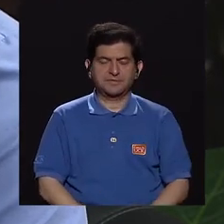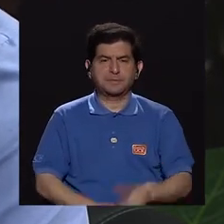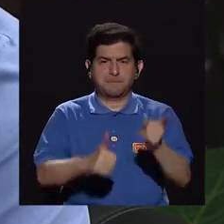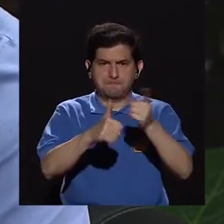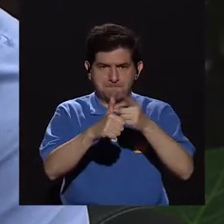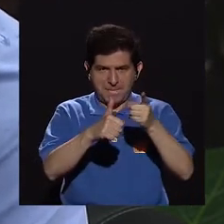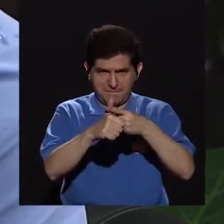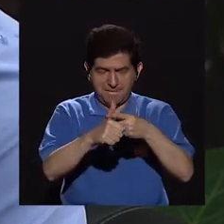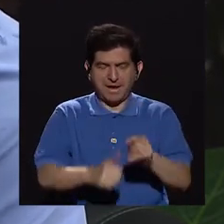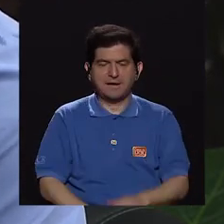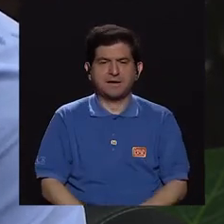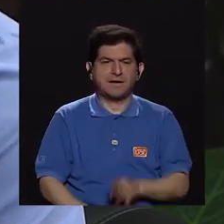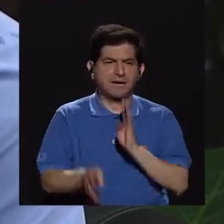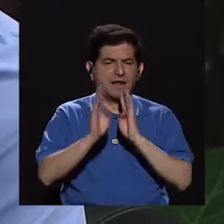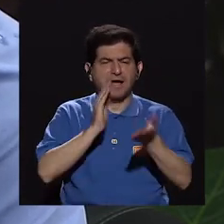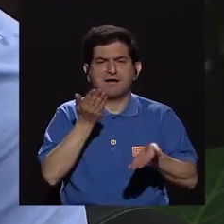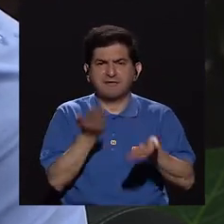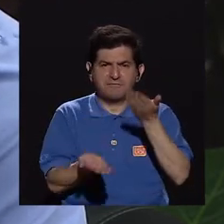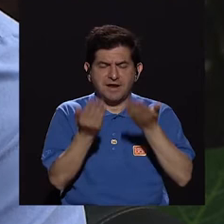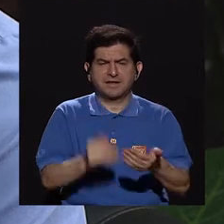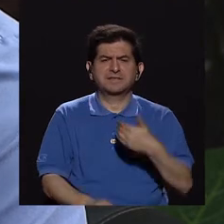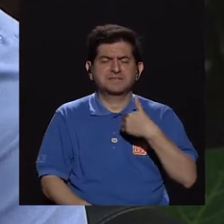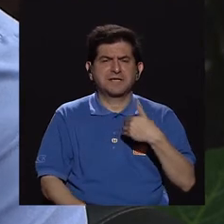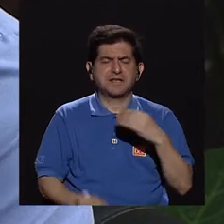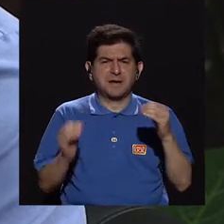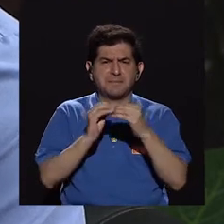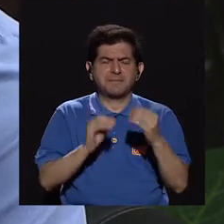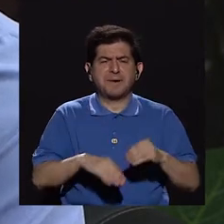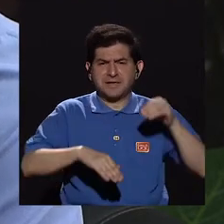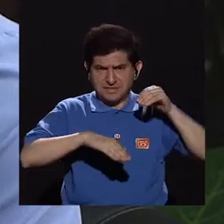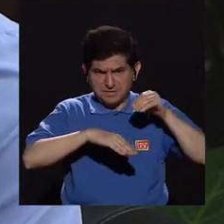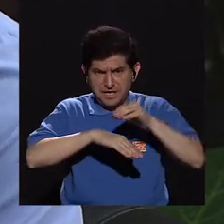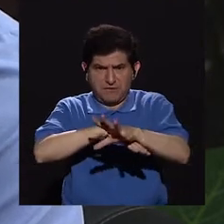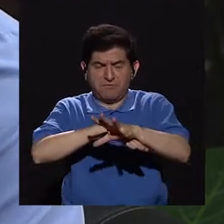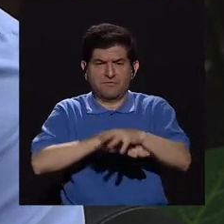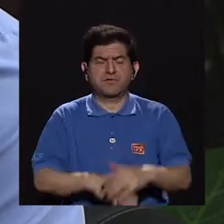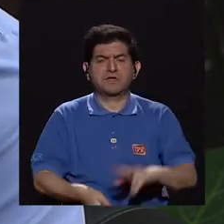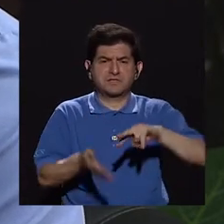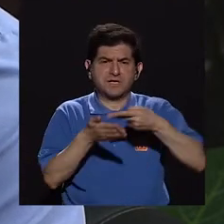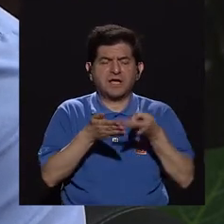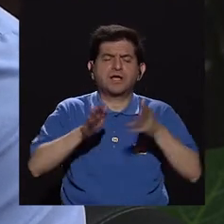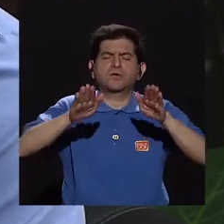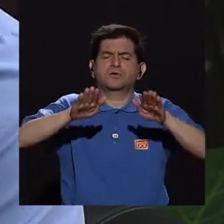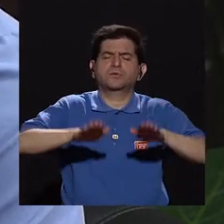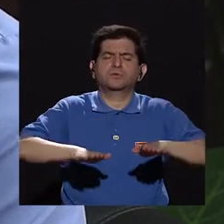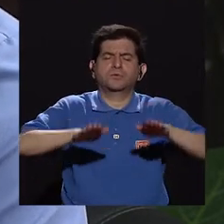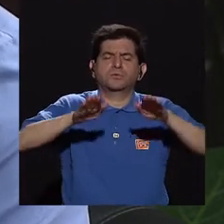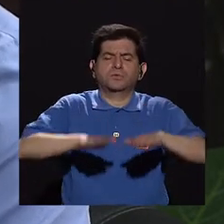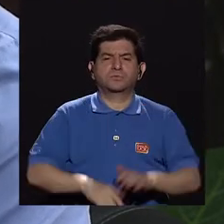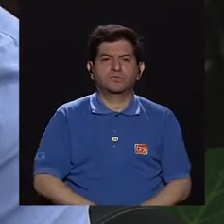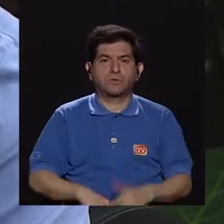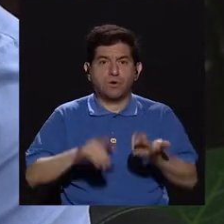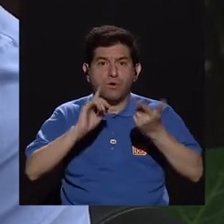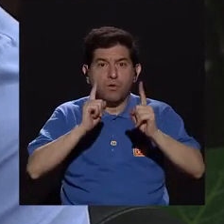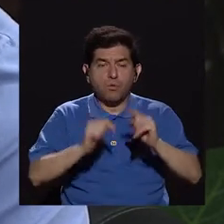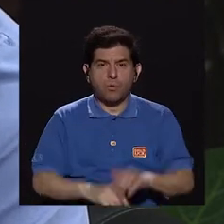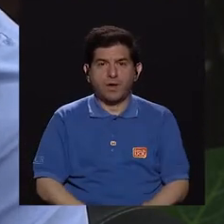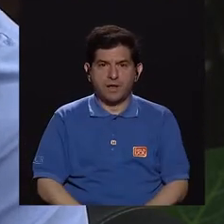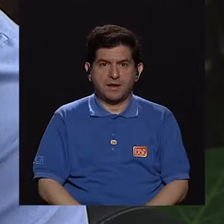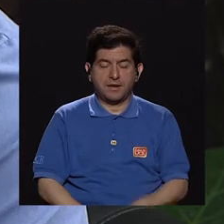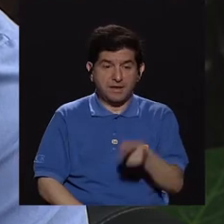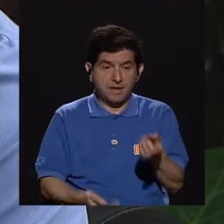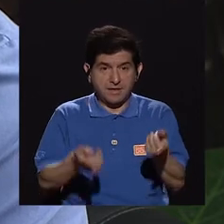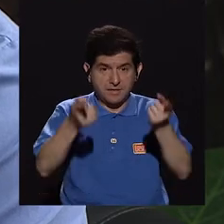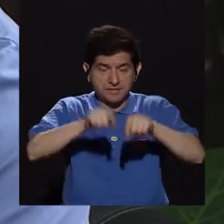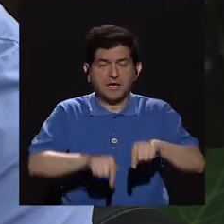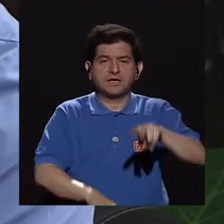Uh-huh. La primera posición, hablemos tal vez de la que tiene mayores implicaciones en esto del descanso, sería la